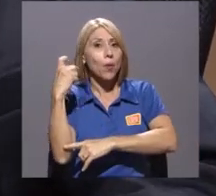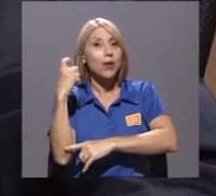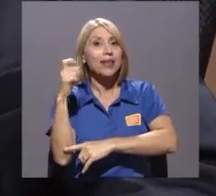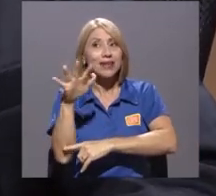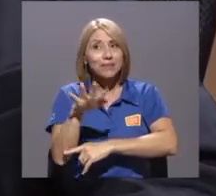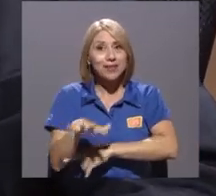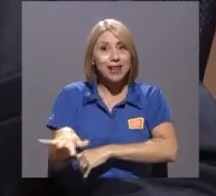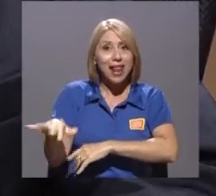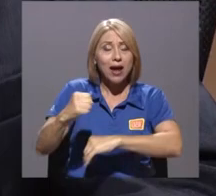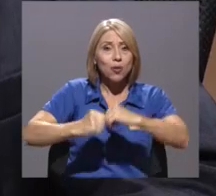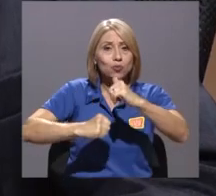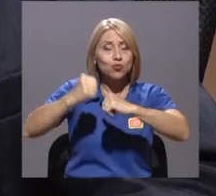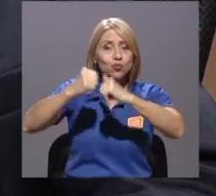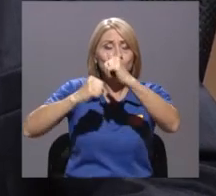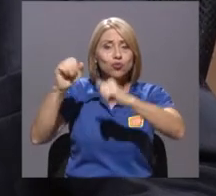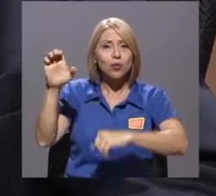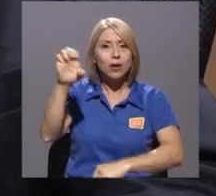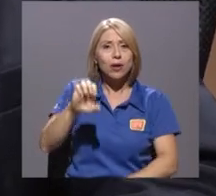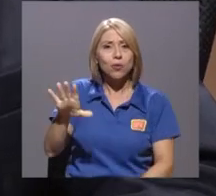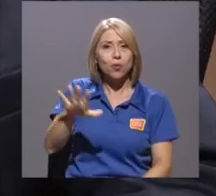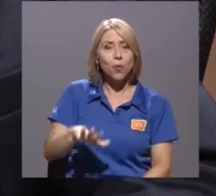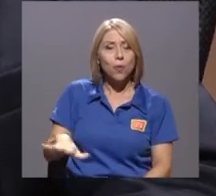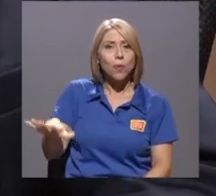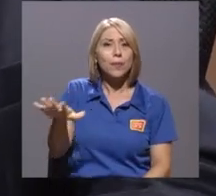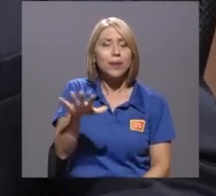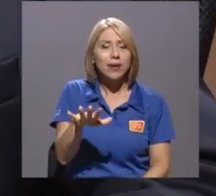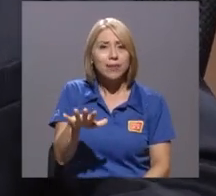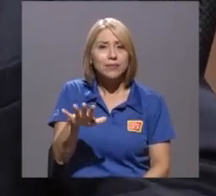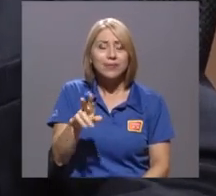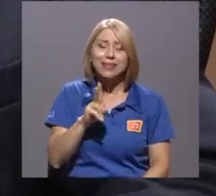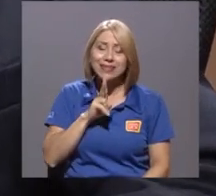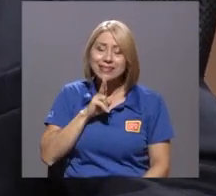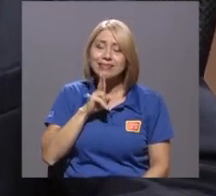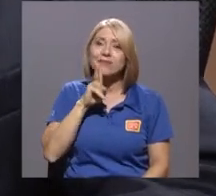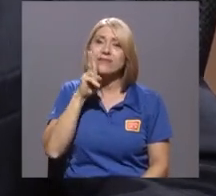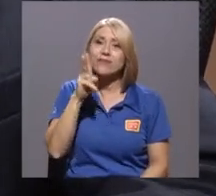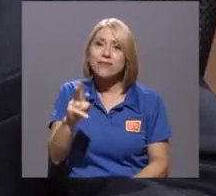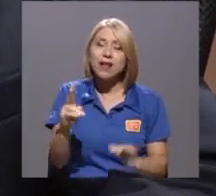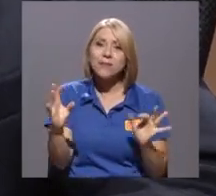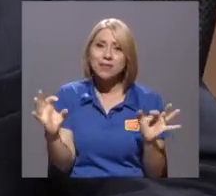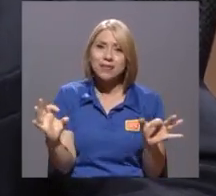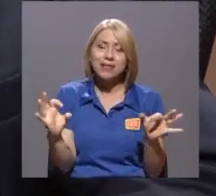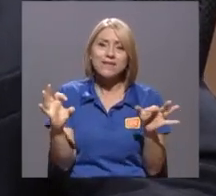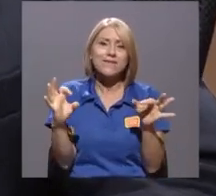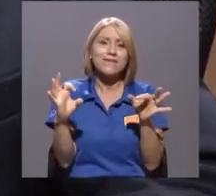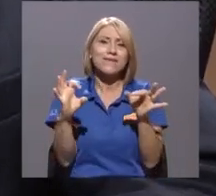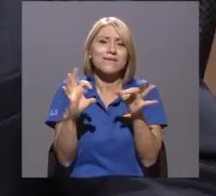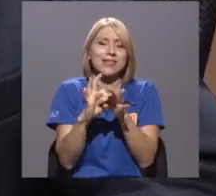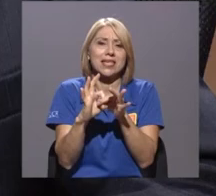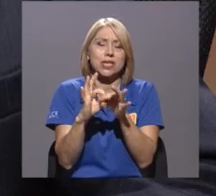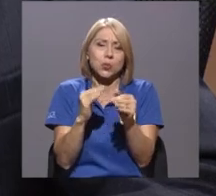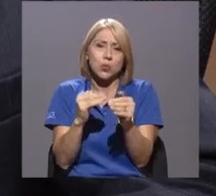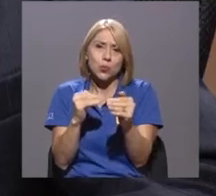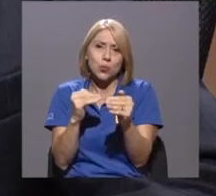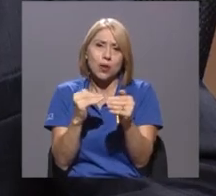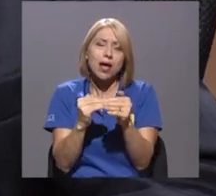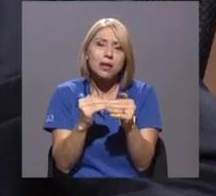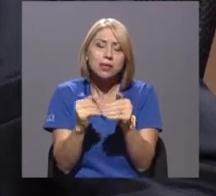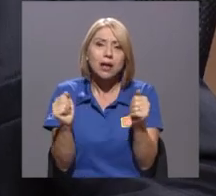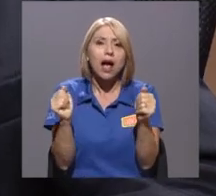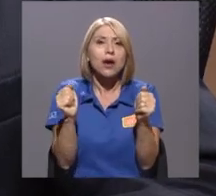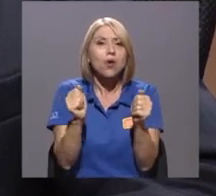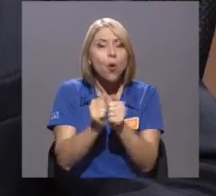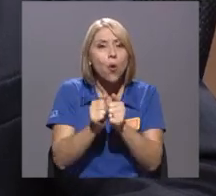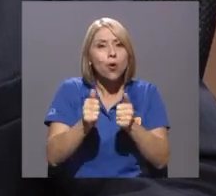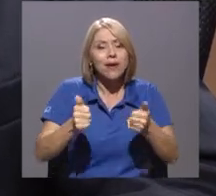es realmente vinculada muy de cerca con la